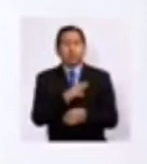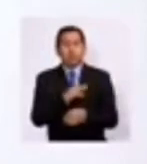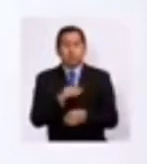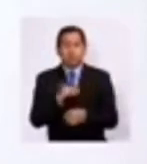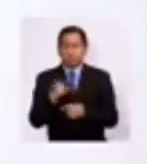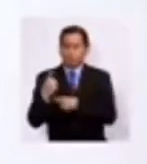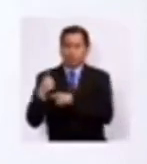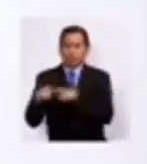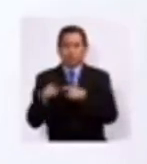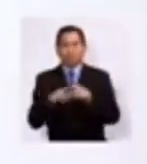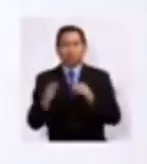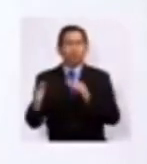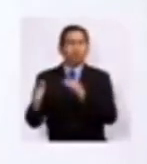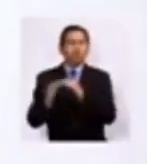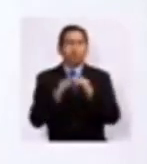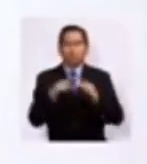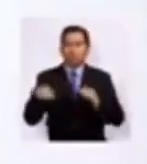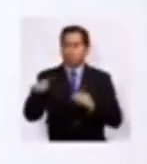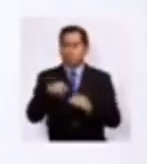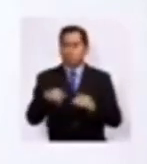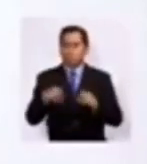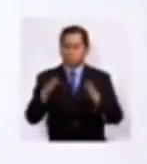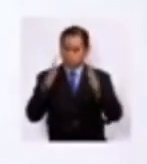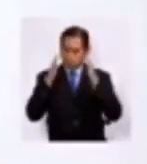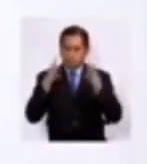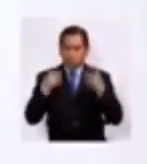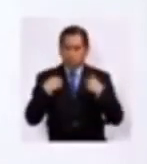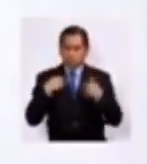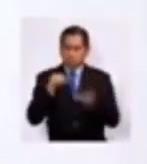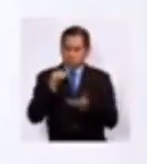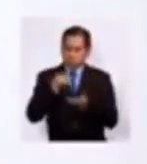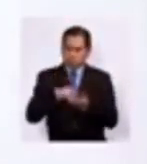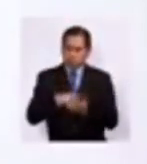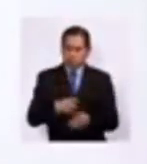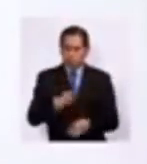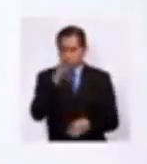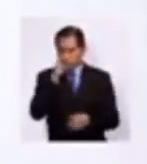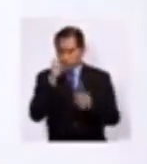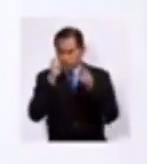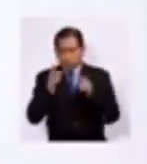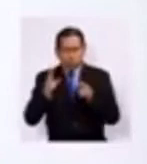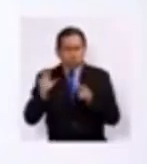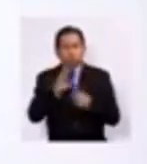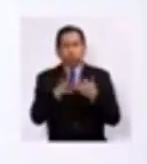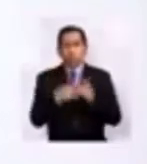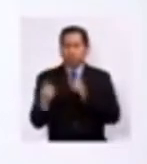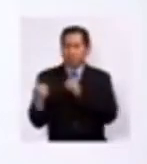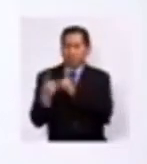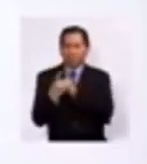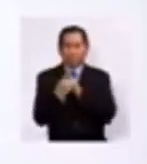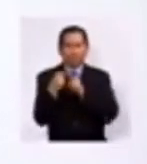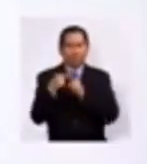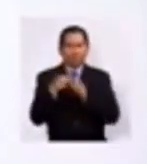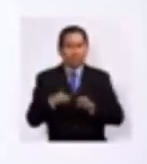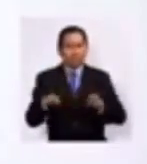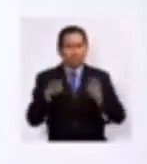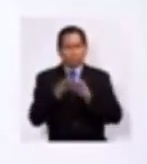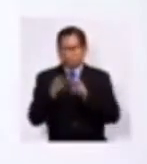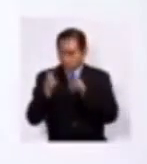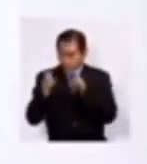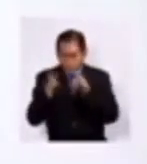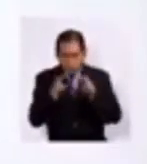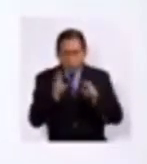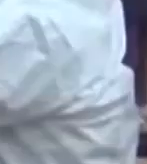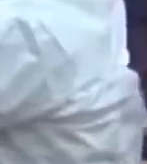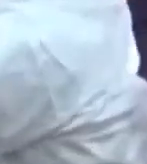las diferentes ciudades estamos haciendo es regir registro estricto de los contactos y además también de